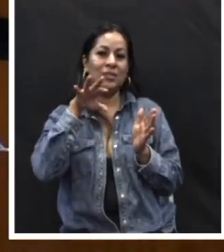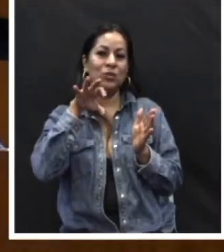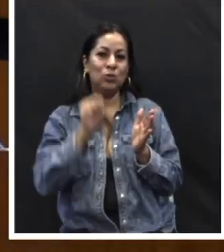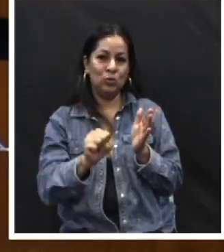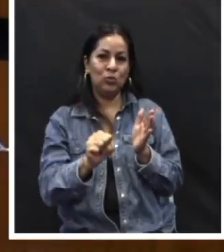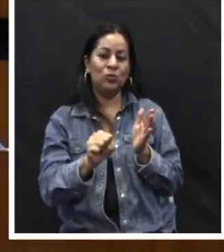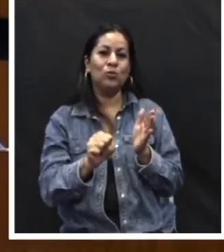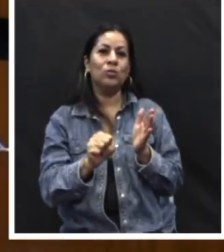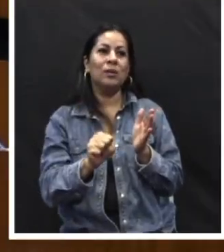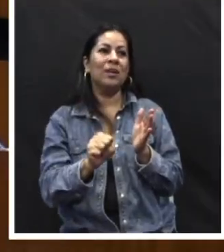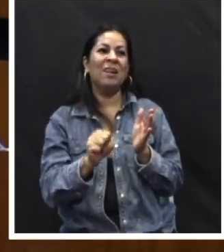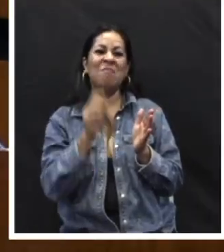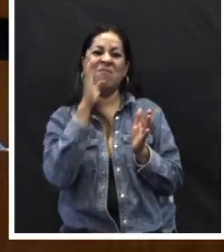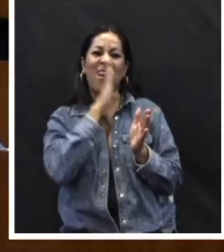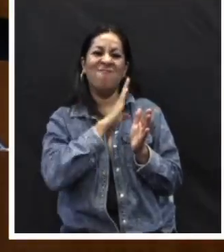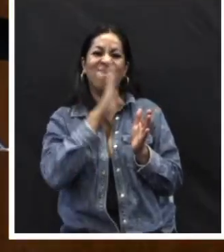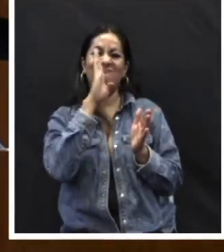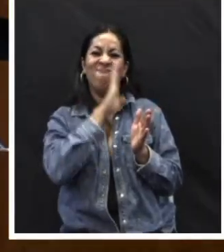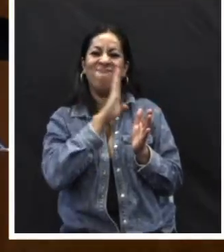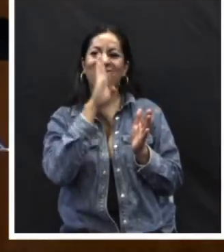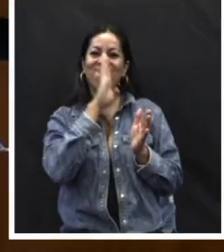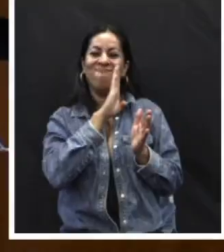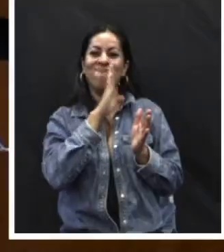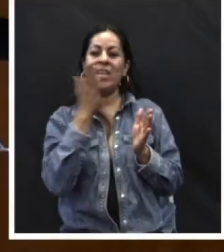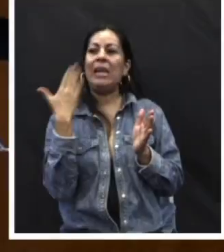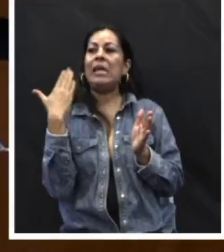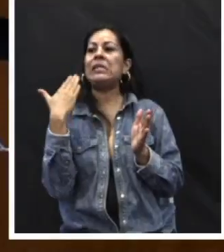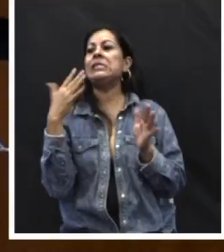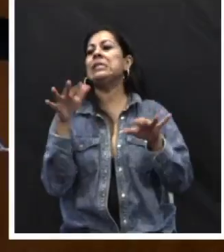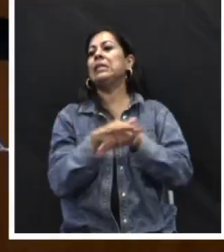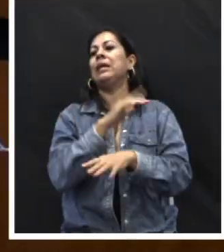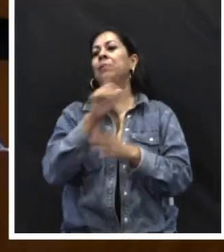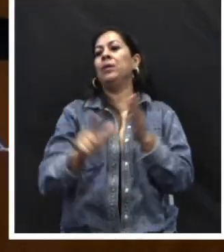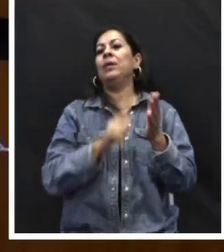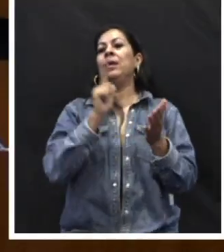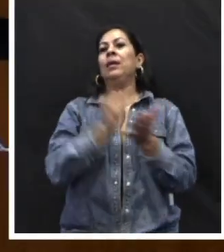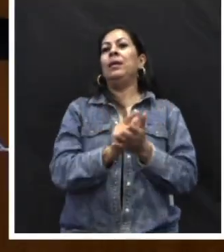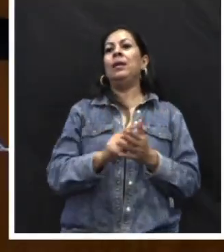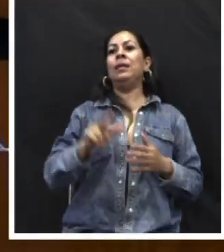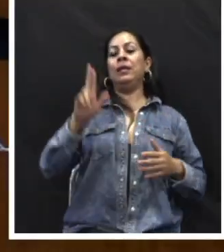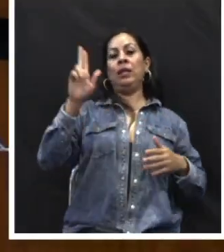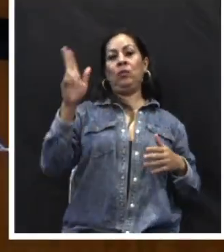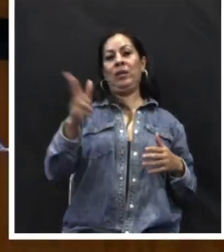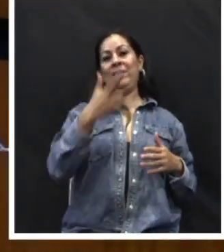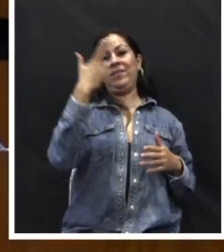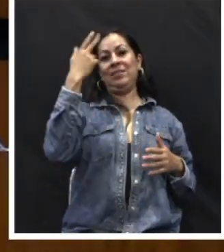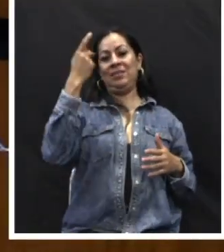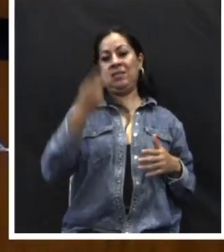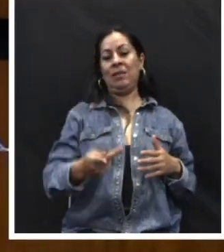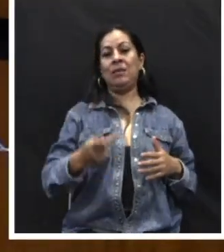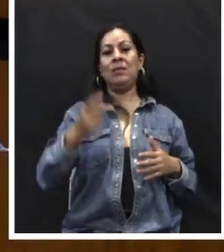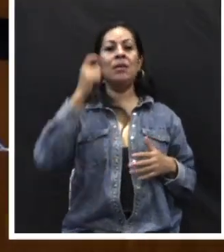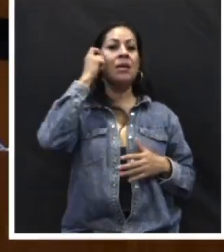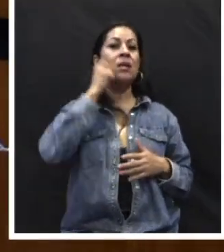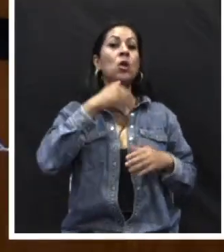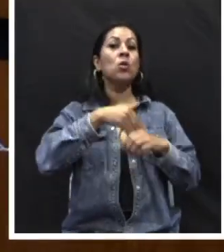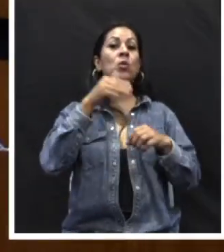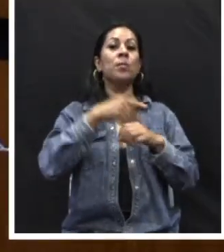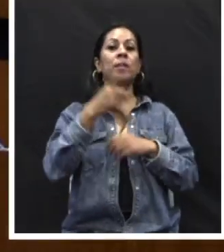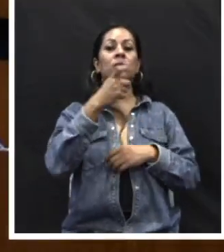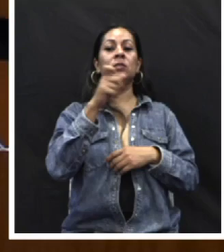Guerrero, a pudrición. La reciente reforma a la Ley Orgánica de la Universidad Autónoma de Guerrero,